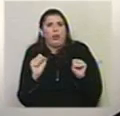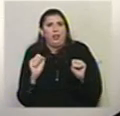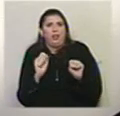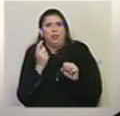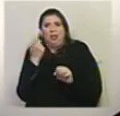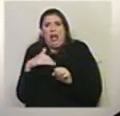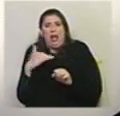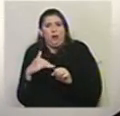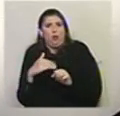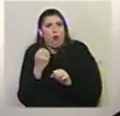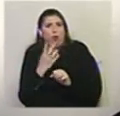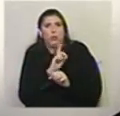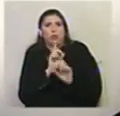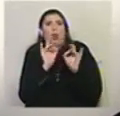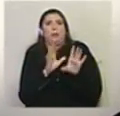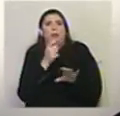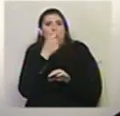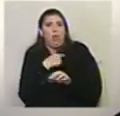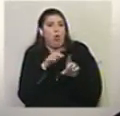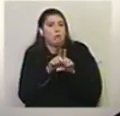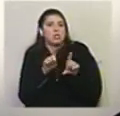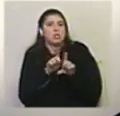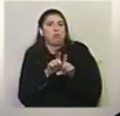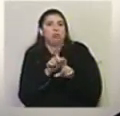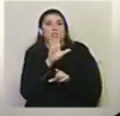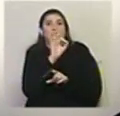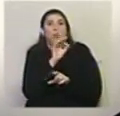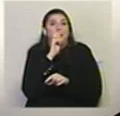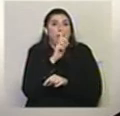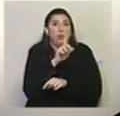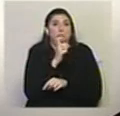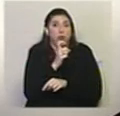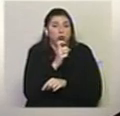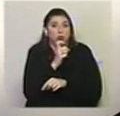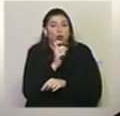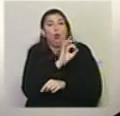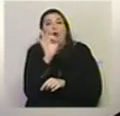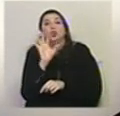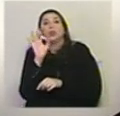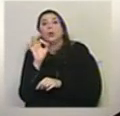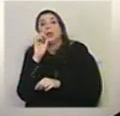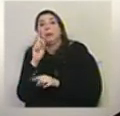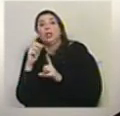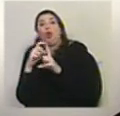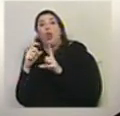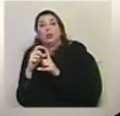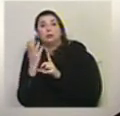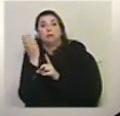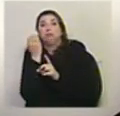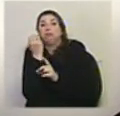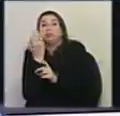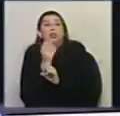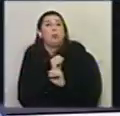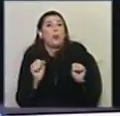a ser inaccesible. Para él es lo mismo si sale 50 mil pesos que si sale 50 mil dólares, porque no tiene manera de conseguirlo.